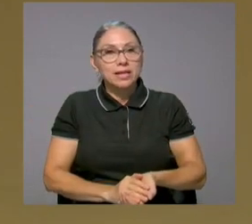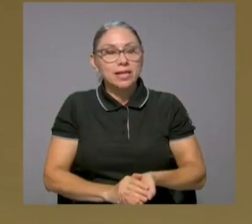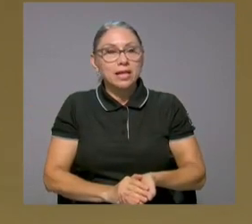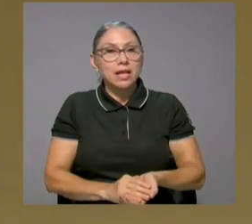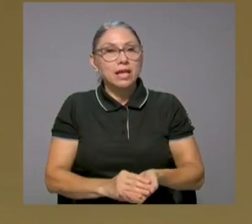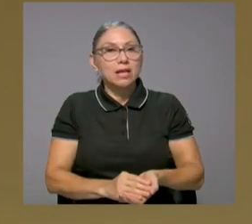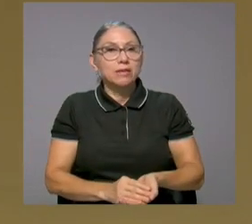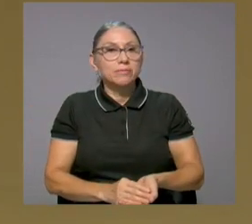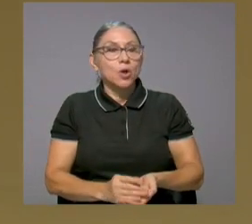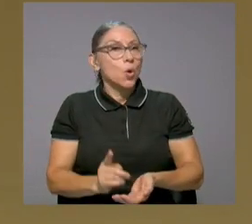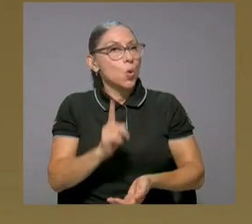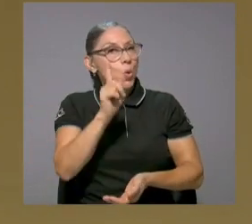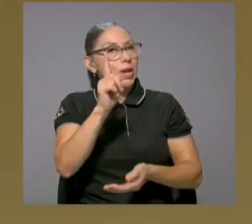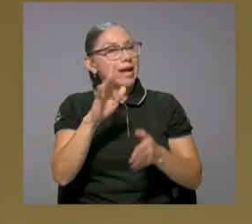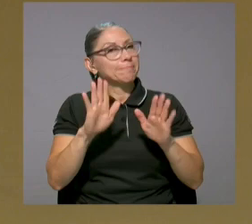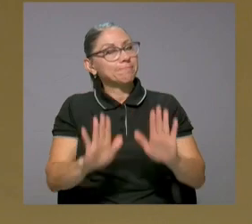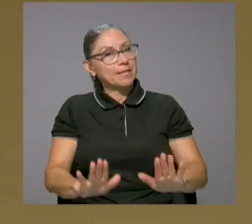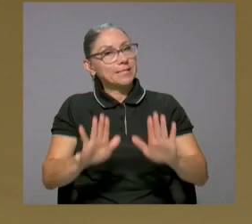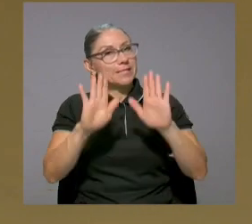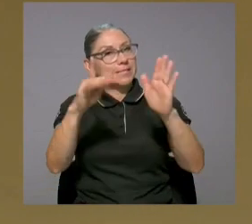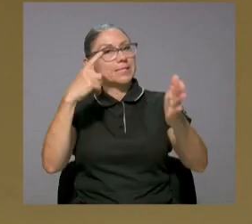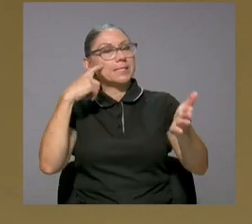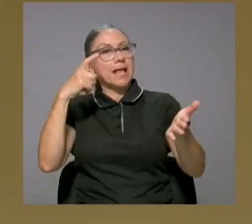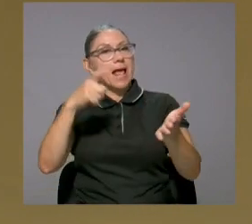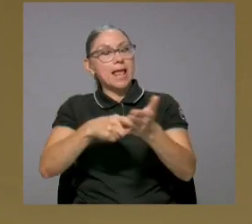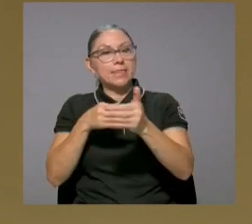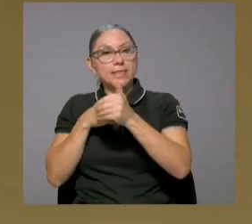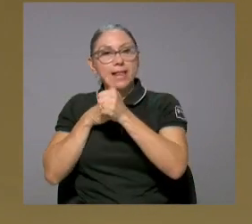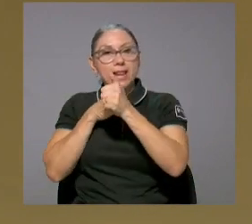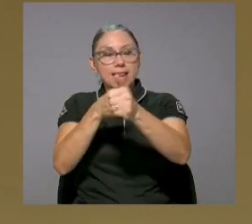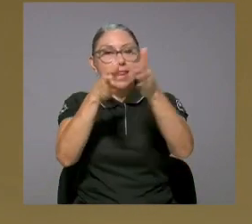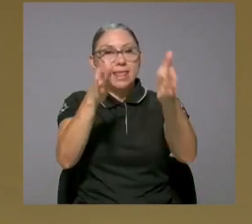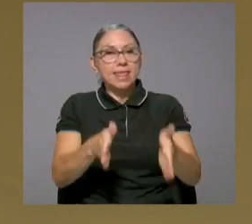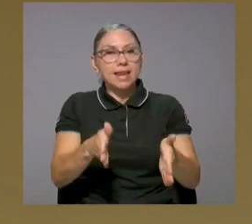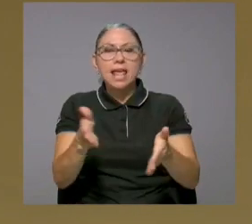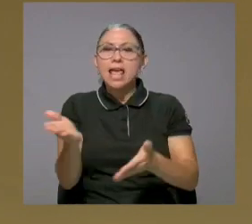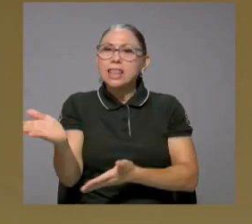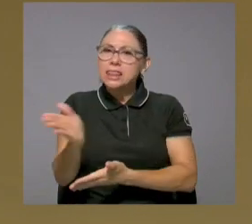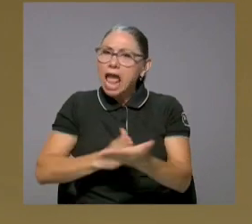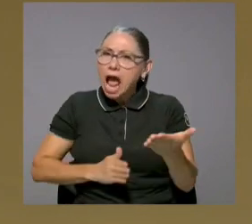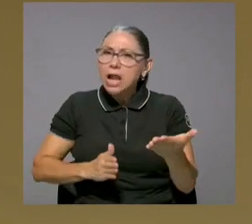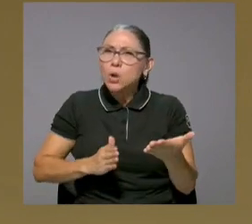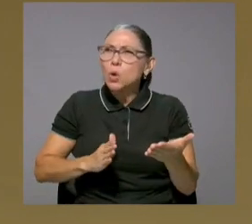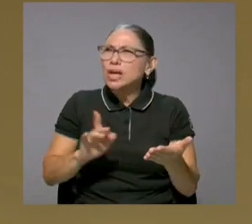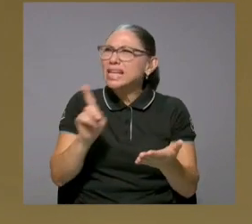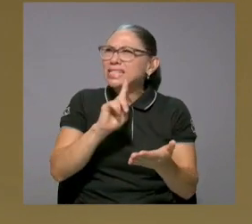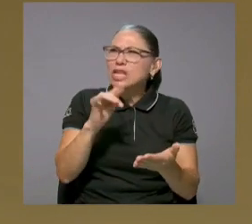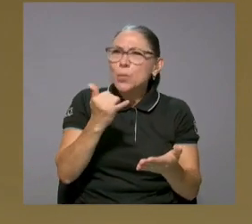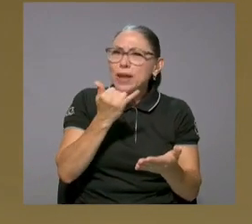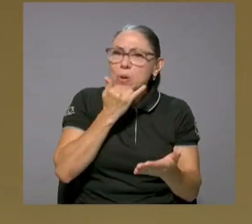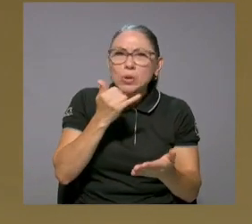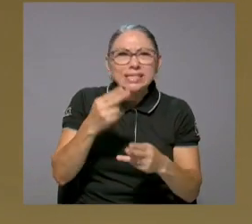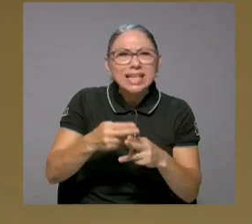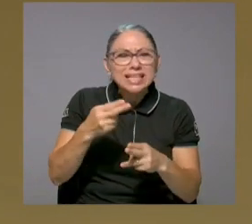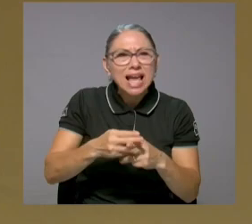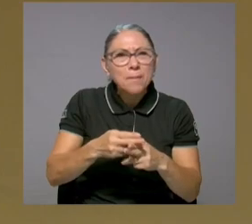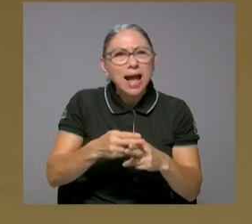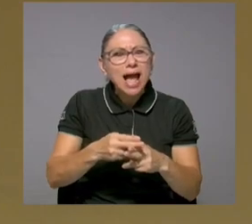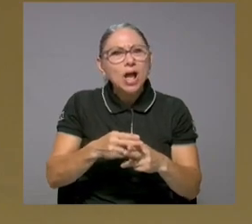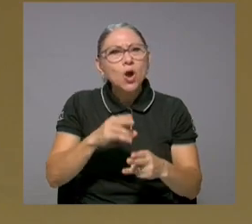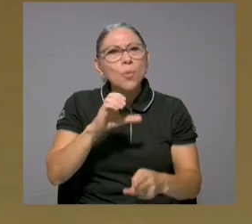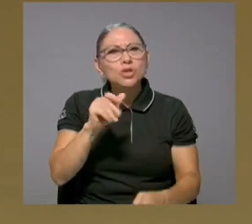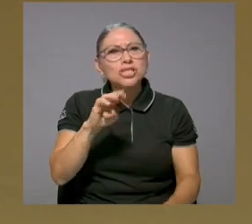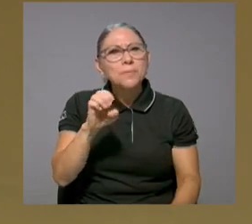una insigne líder de algo que, si no me acuerdo mal, se llamaba algo así como CIMED,